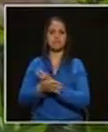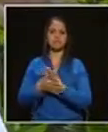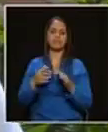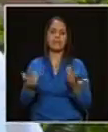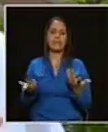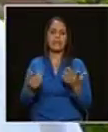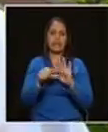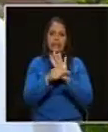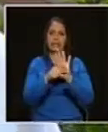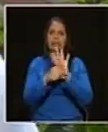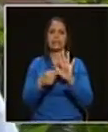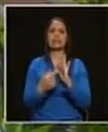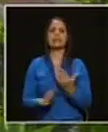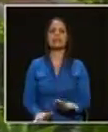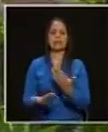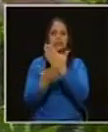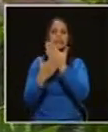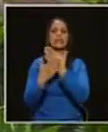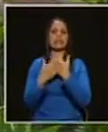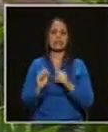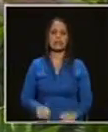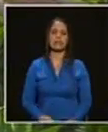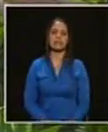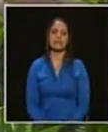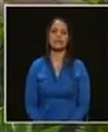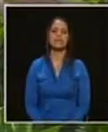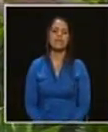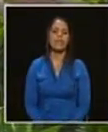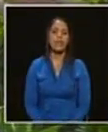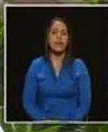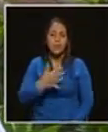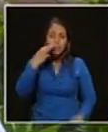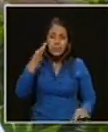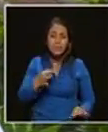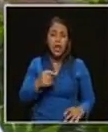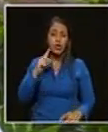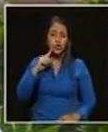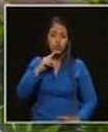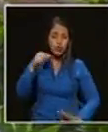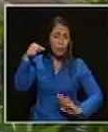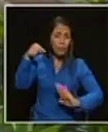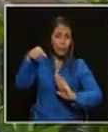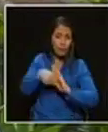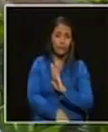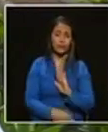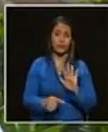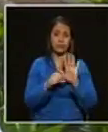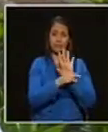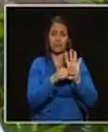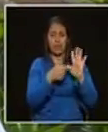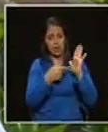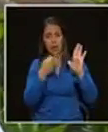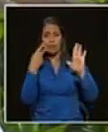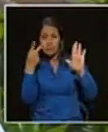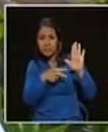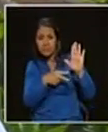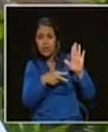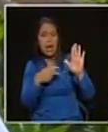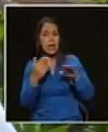auditivos importantes que les han permitido desarrollar la lengua oral. Pero a un sordo prelingüístico,